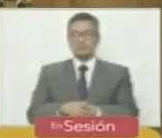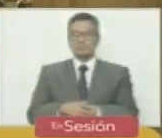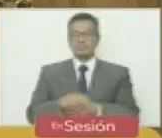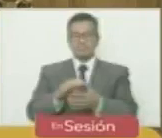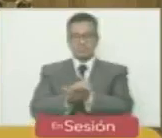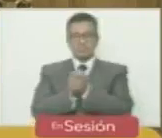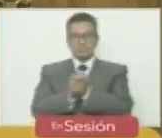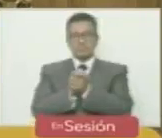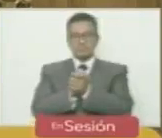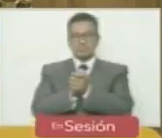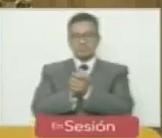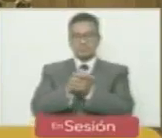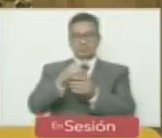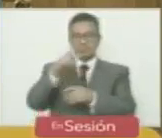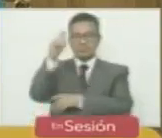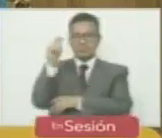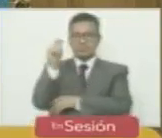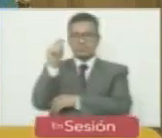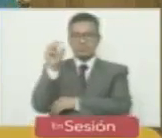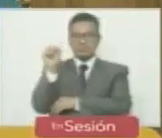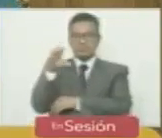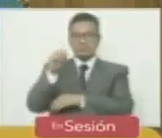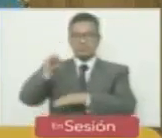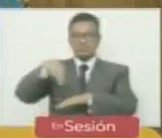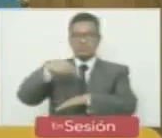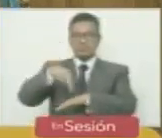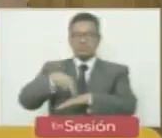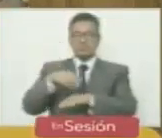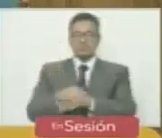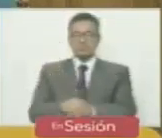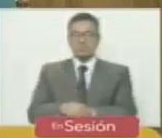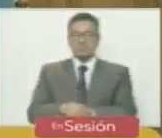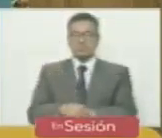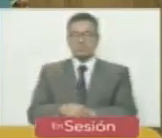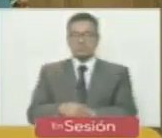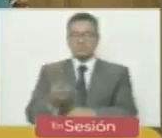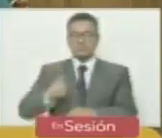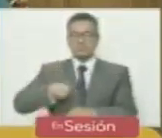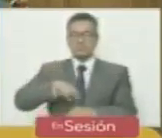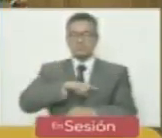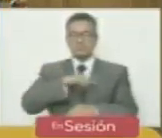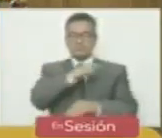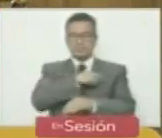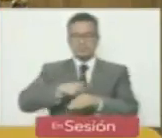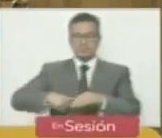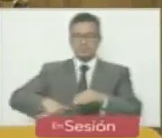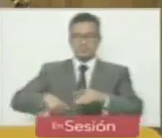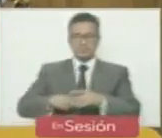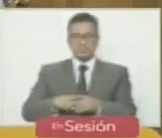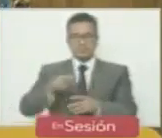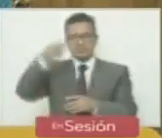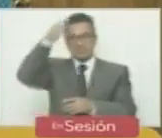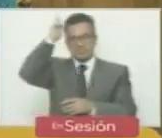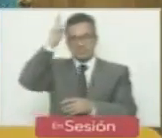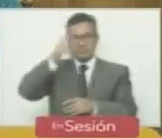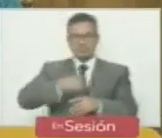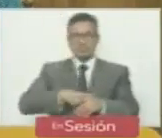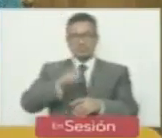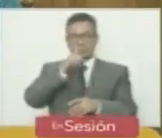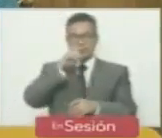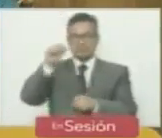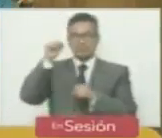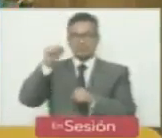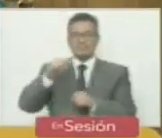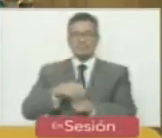estimados y honorables parlamentarios y parlamentarias, a nuestro presidente, el indio brazo duro Nicolás